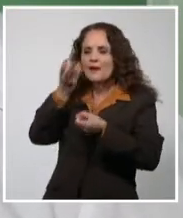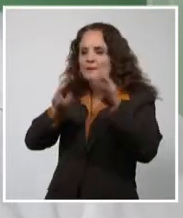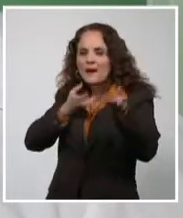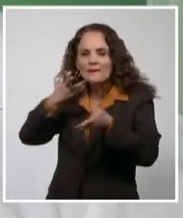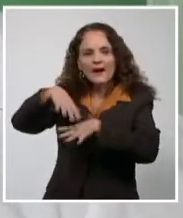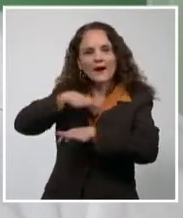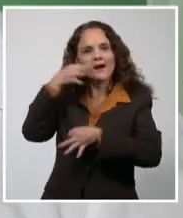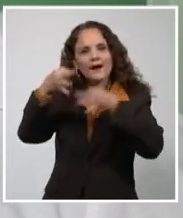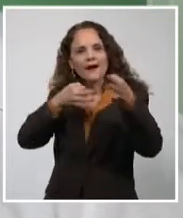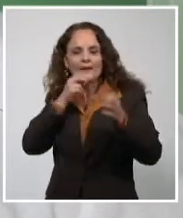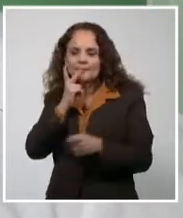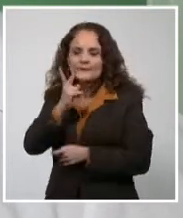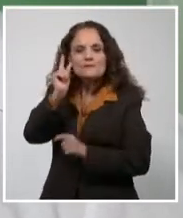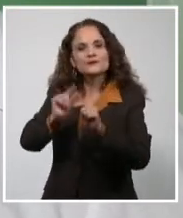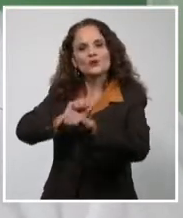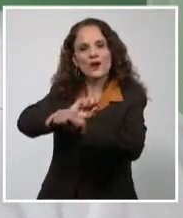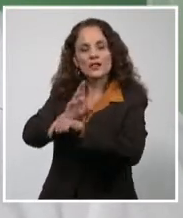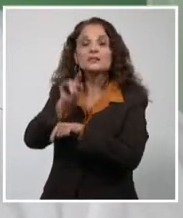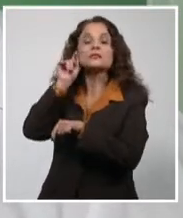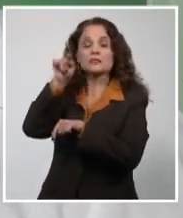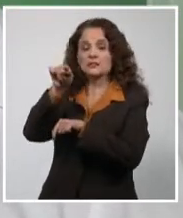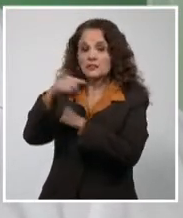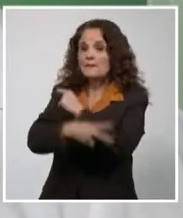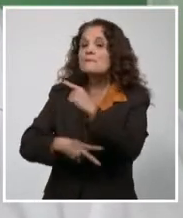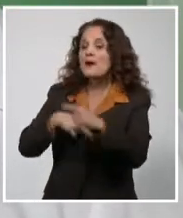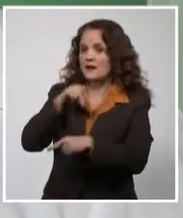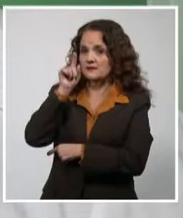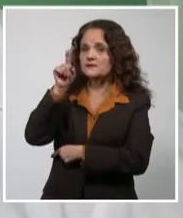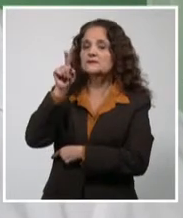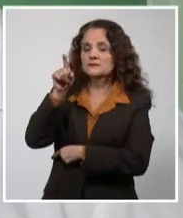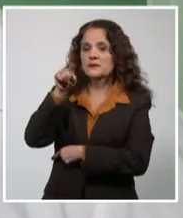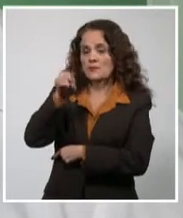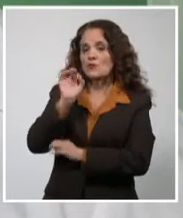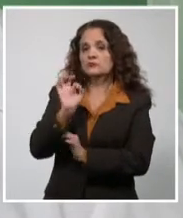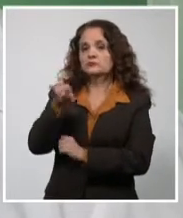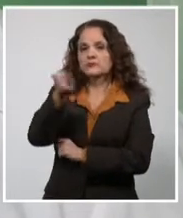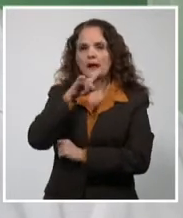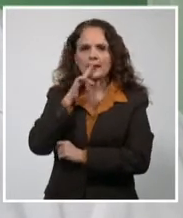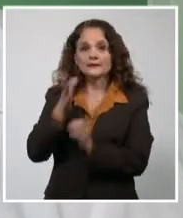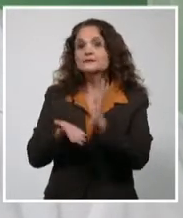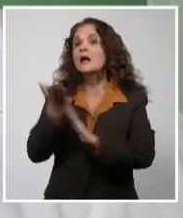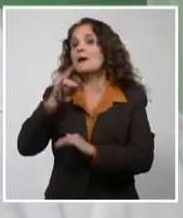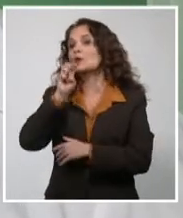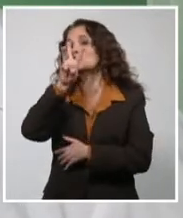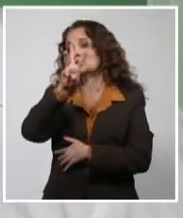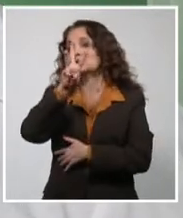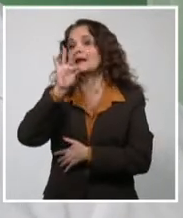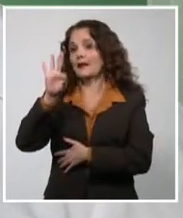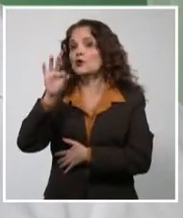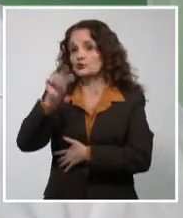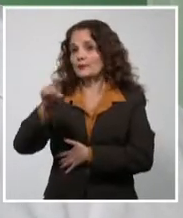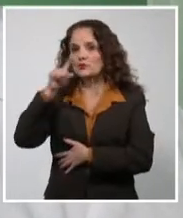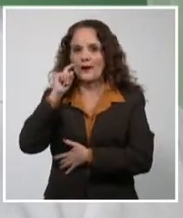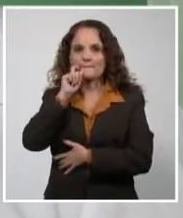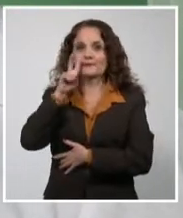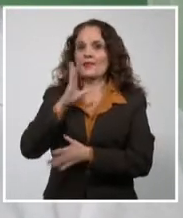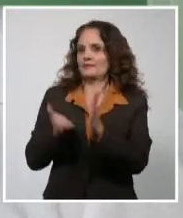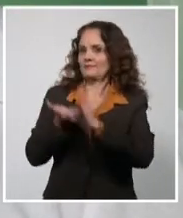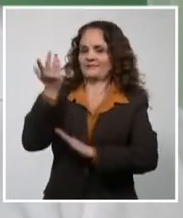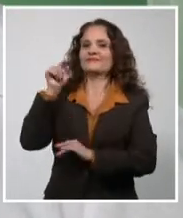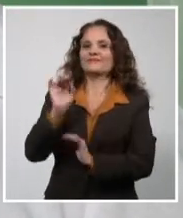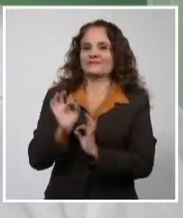de la enfermedad en los pacientes que atendimos. Logramos salvar 38 vidas y